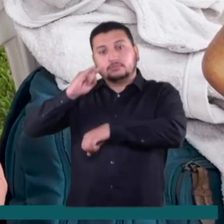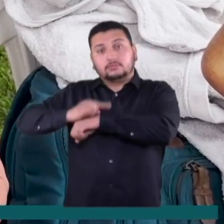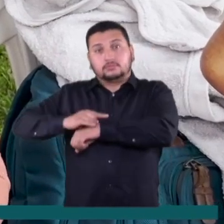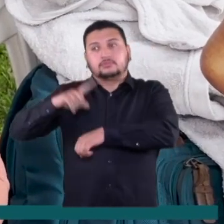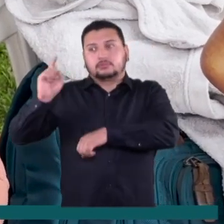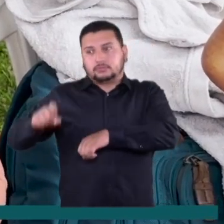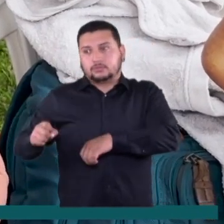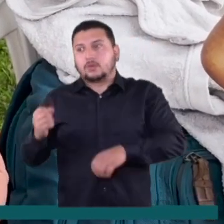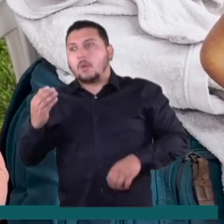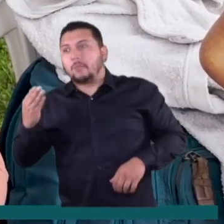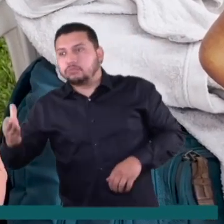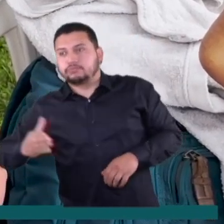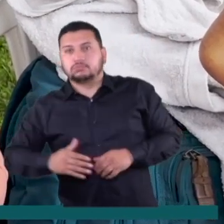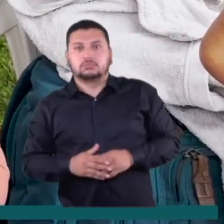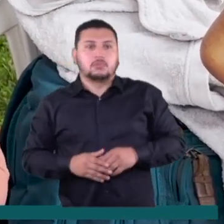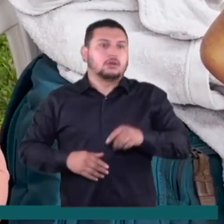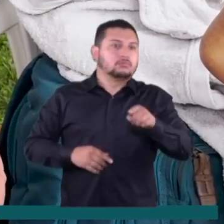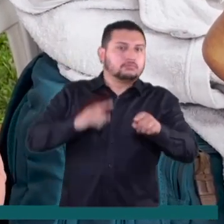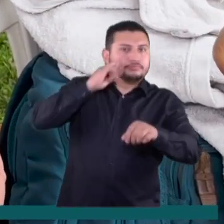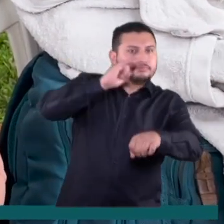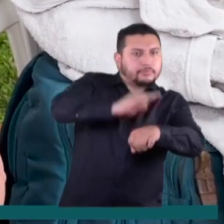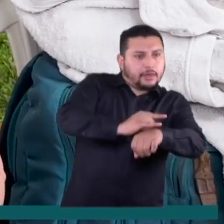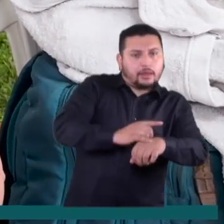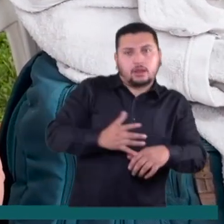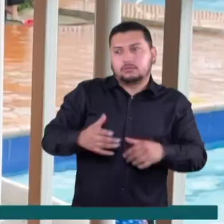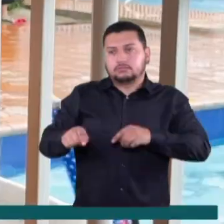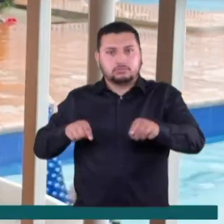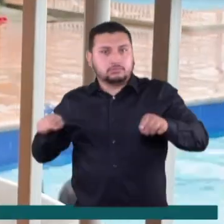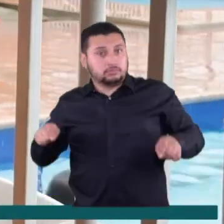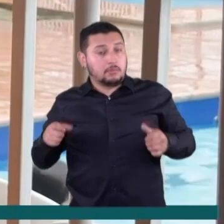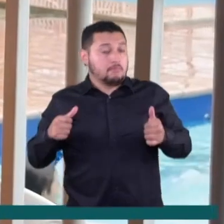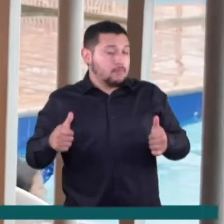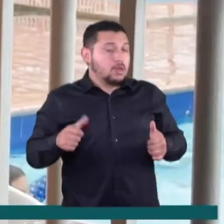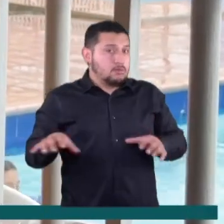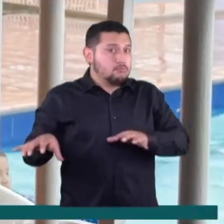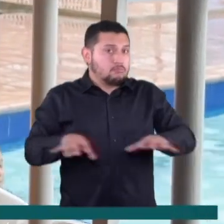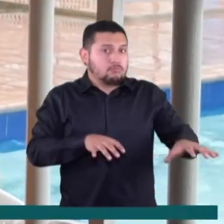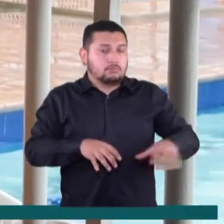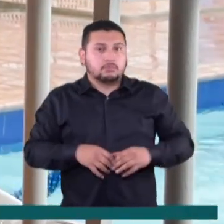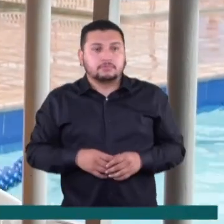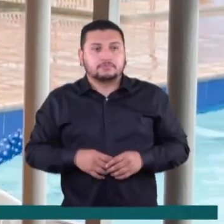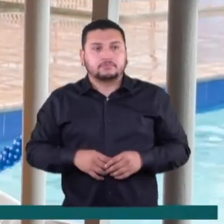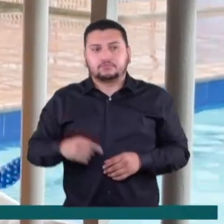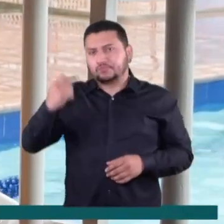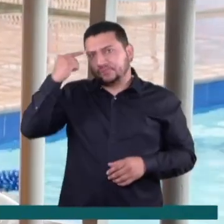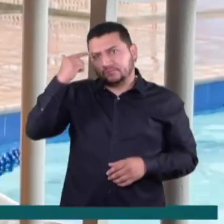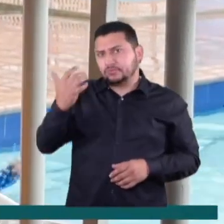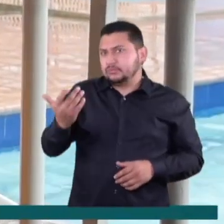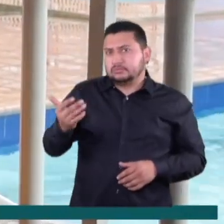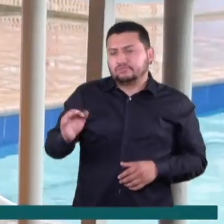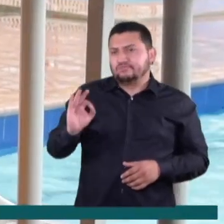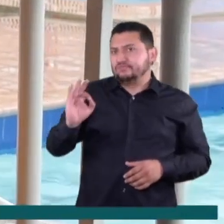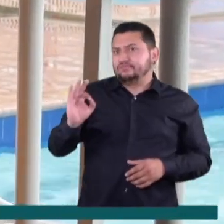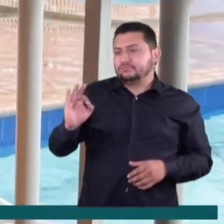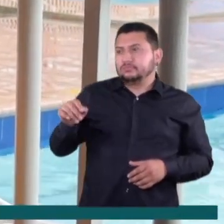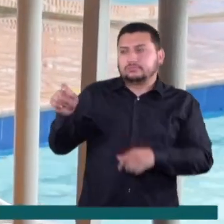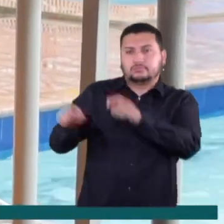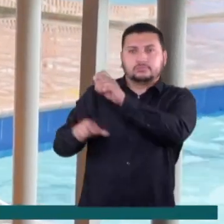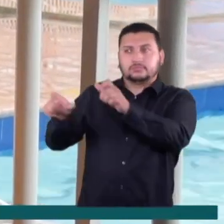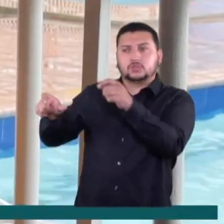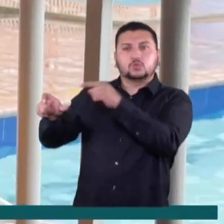corresponde estar pendiente, vigilando bien, eso está bien. Me parece fabuloso lo que están haciendo el personal de